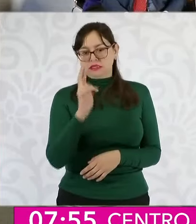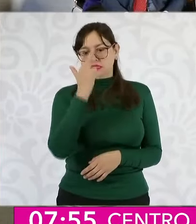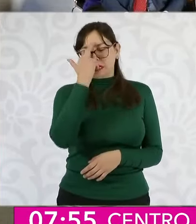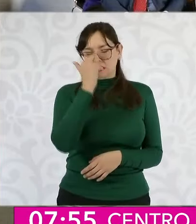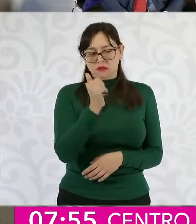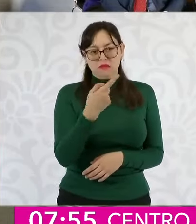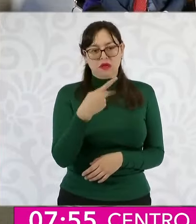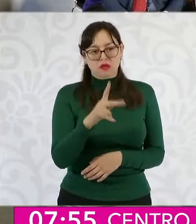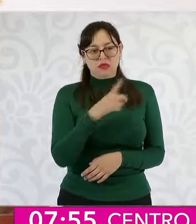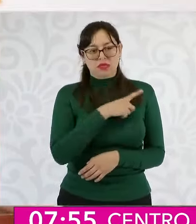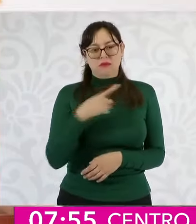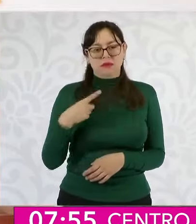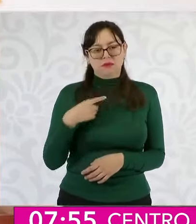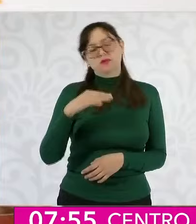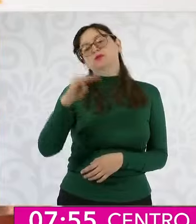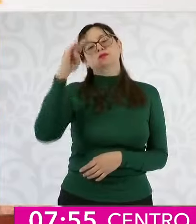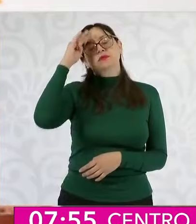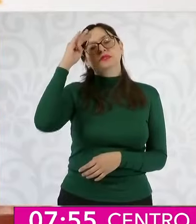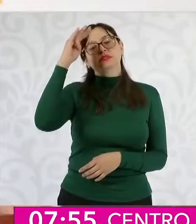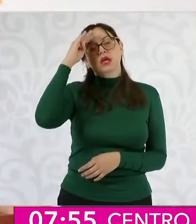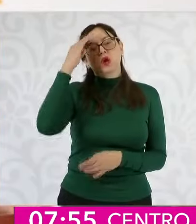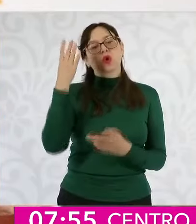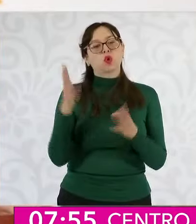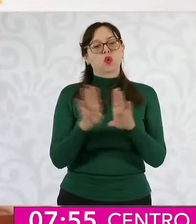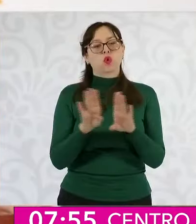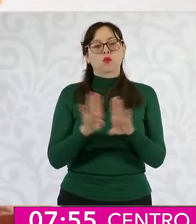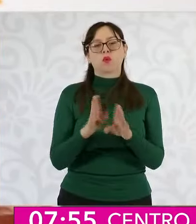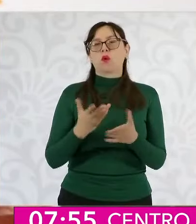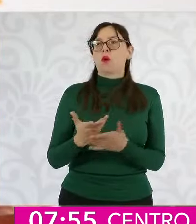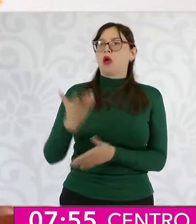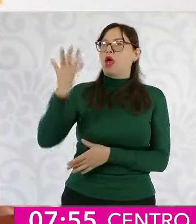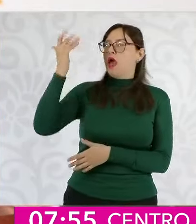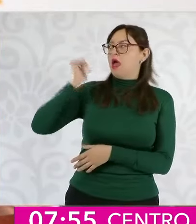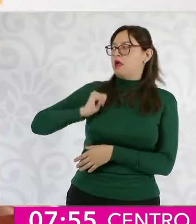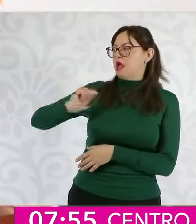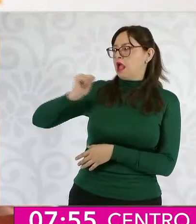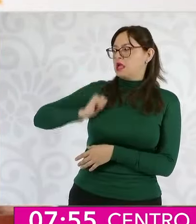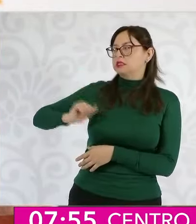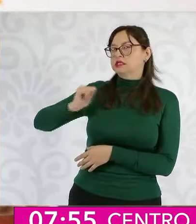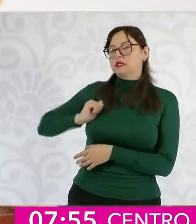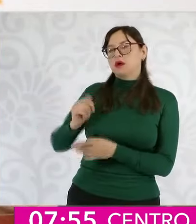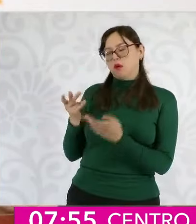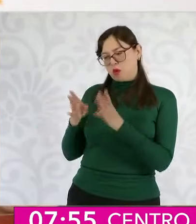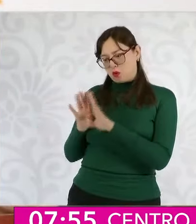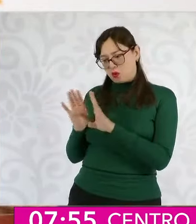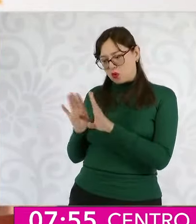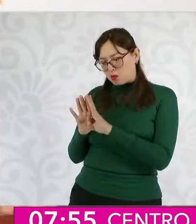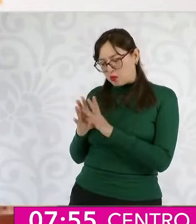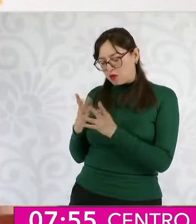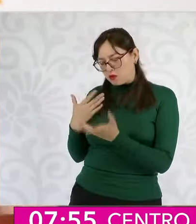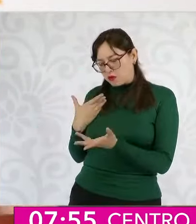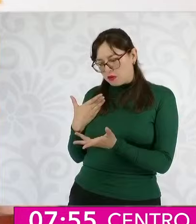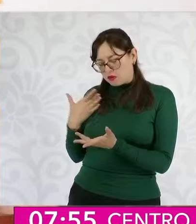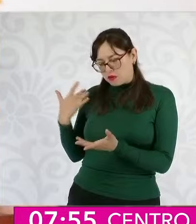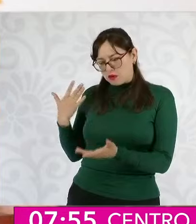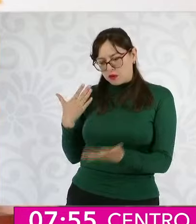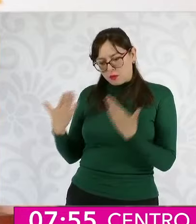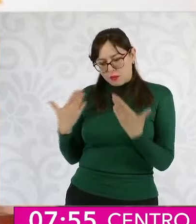algunas décadas atrás. Y quizá fue la forma simplista en que se explicó, quizá no supimos decirlo